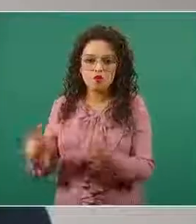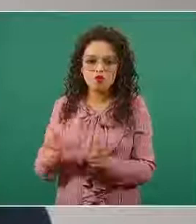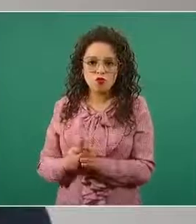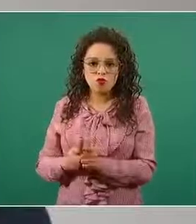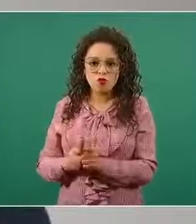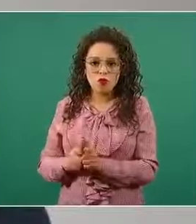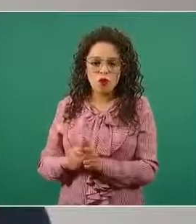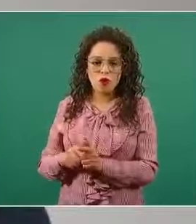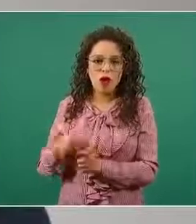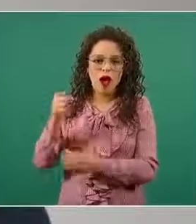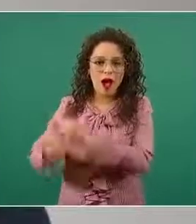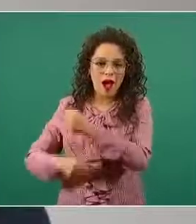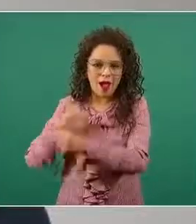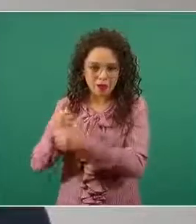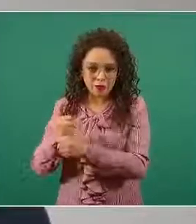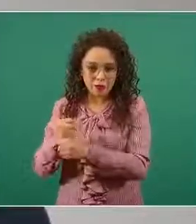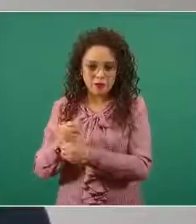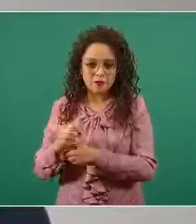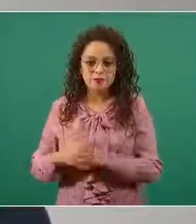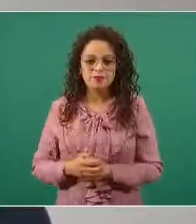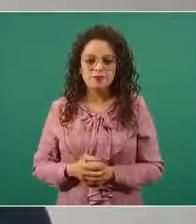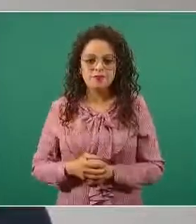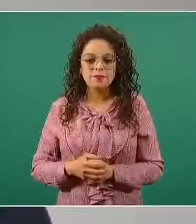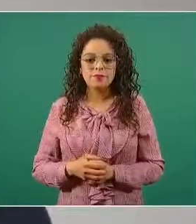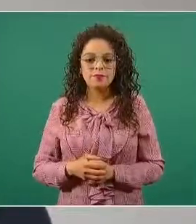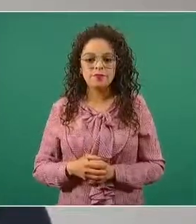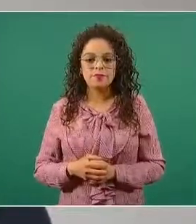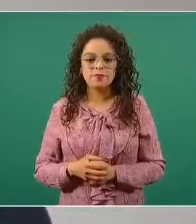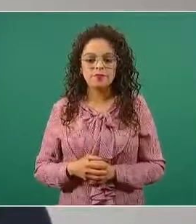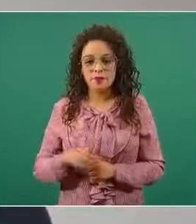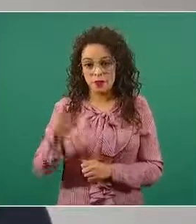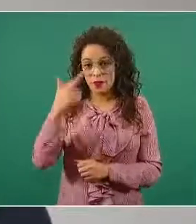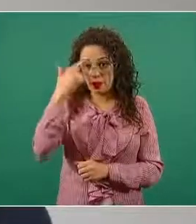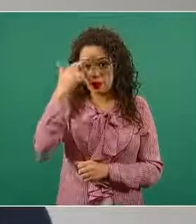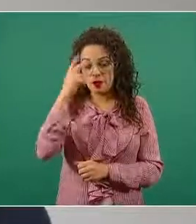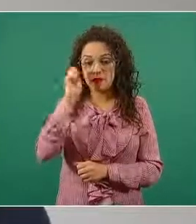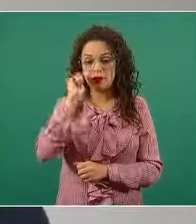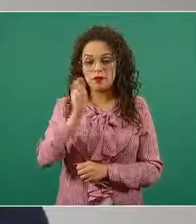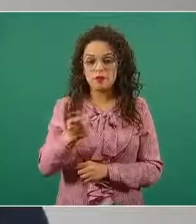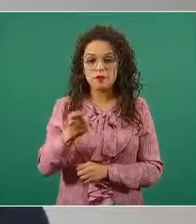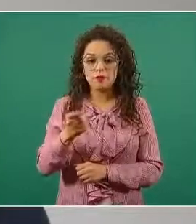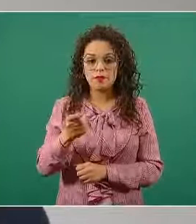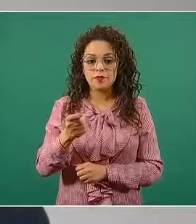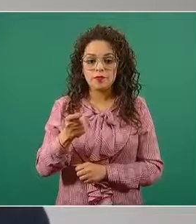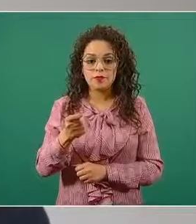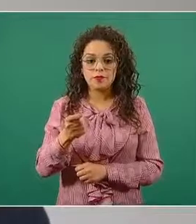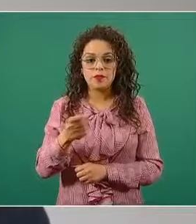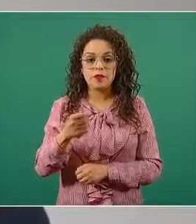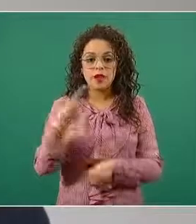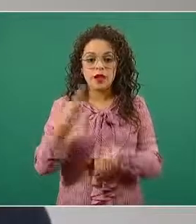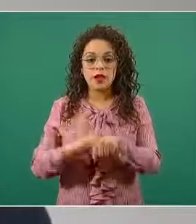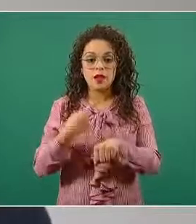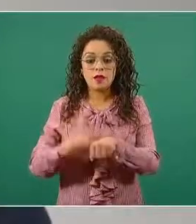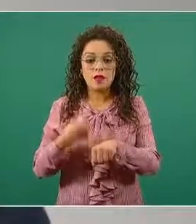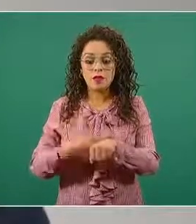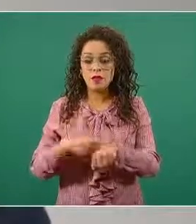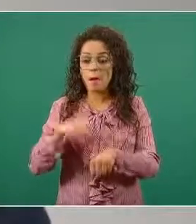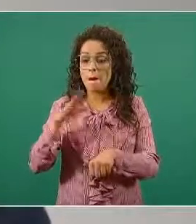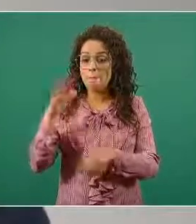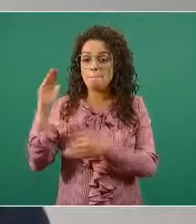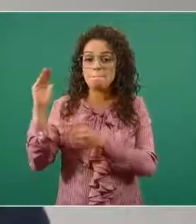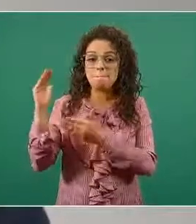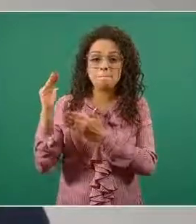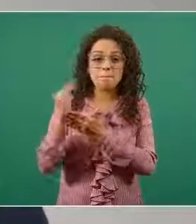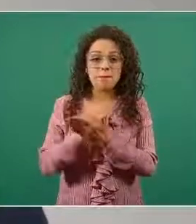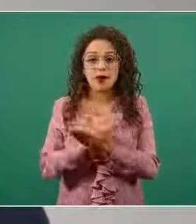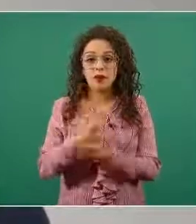razones por las cuales los menores de edad son los que tienen las tasas de incidencia, es decir, las cargas de enfermedades más bajas